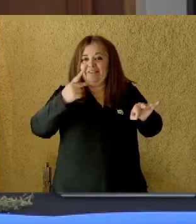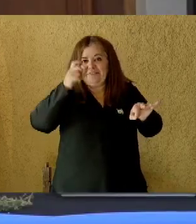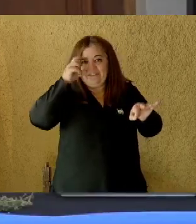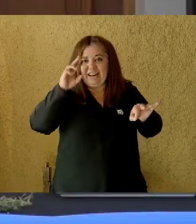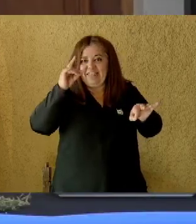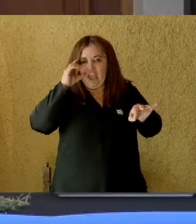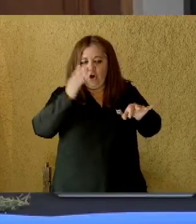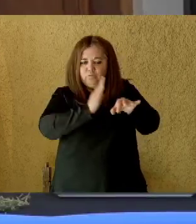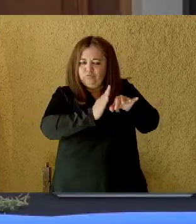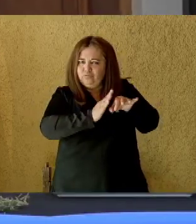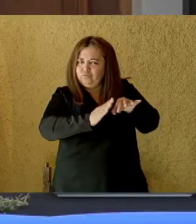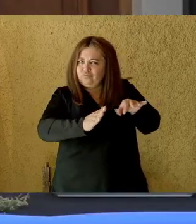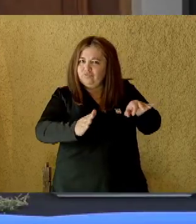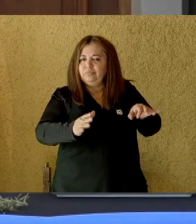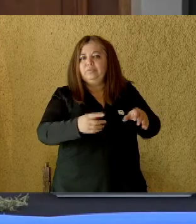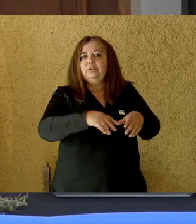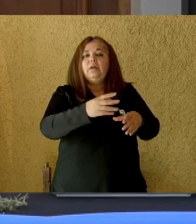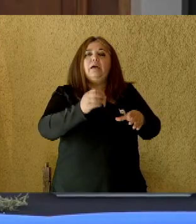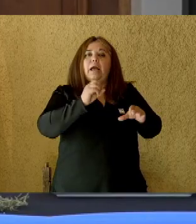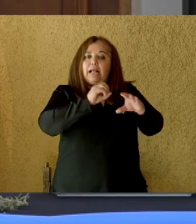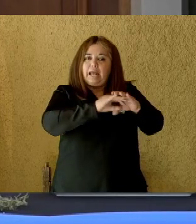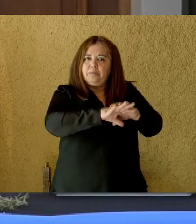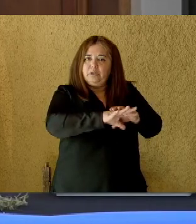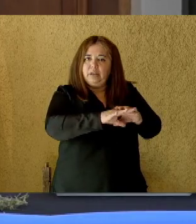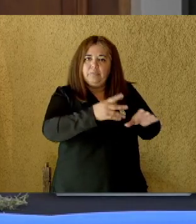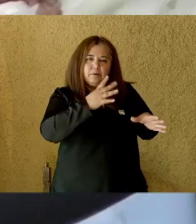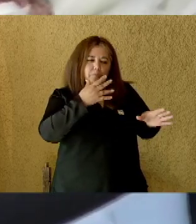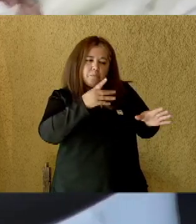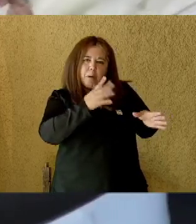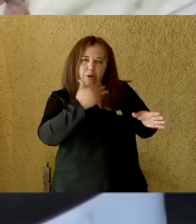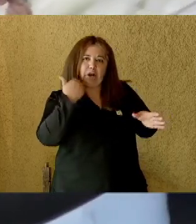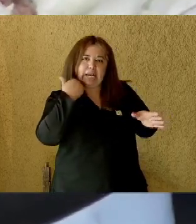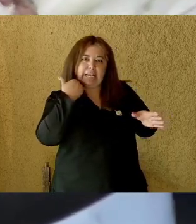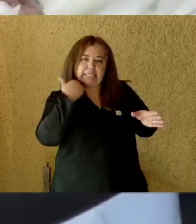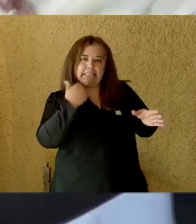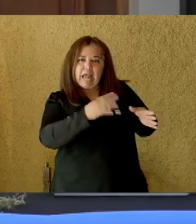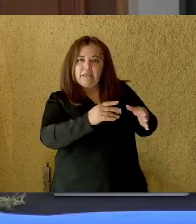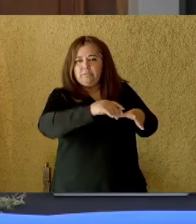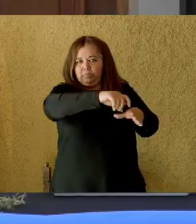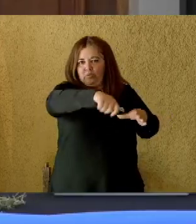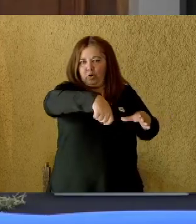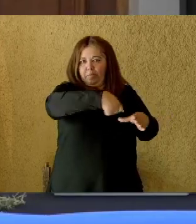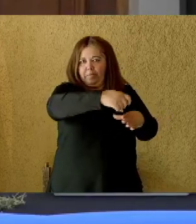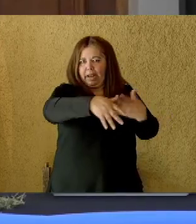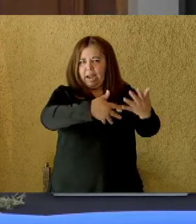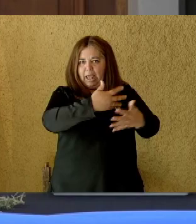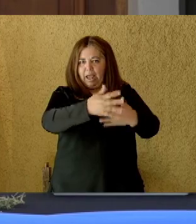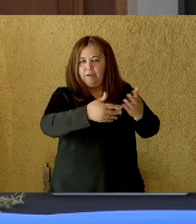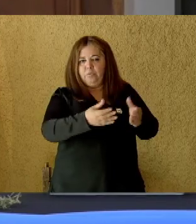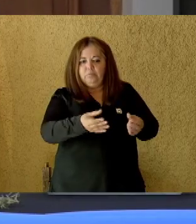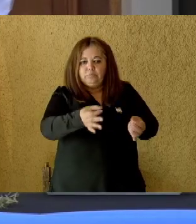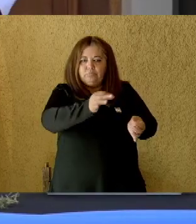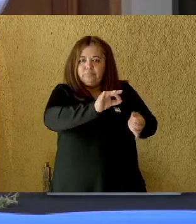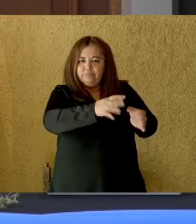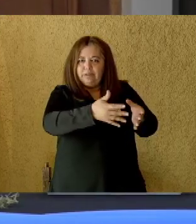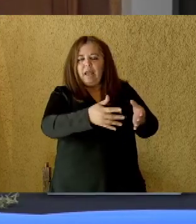el picadillo, ya tenemos nuestra carne molida que se puso bien grisecita. Vamos a mezclar bien ahí y vamos a incorporar nuestra